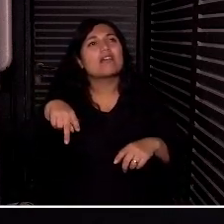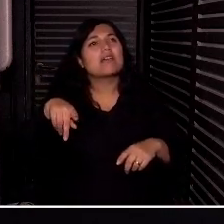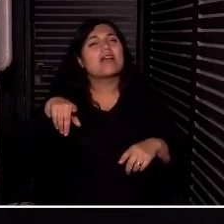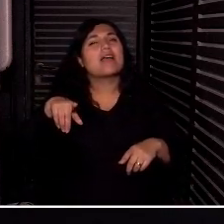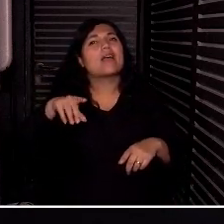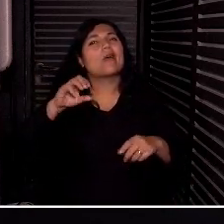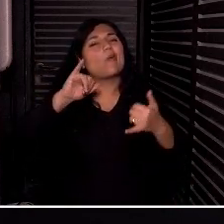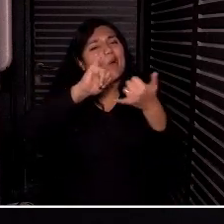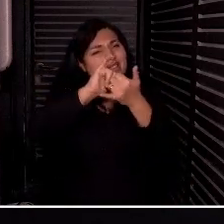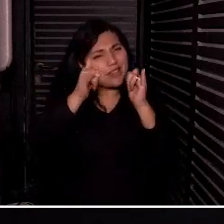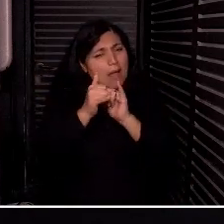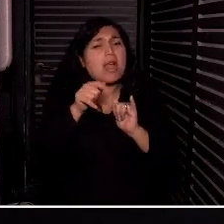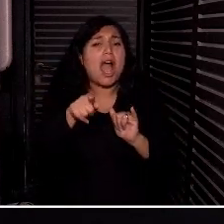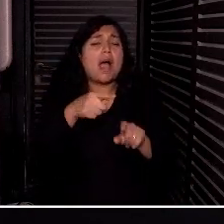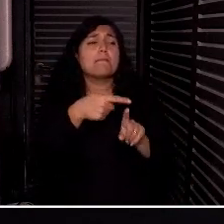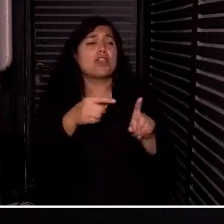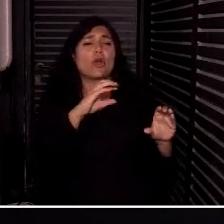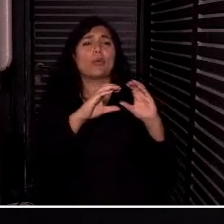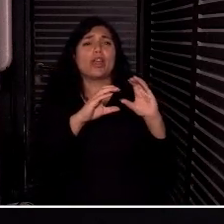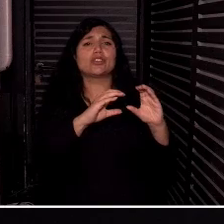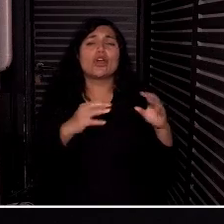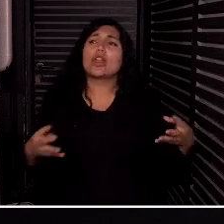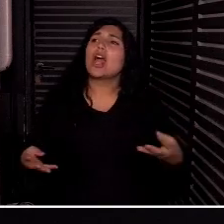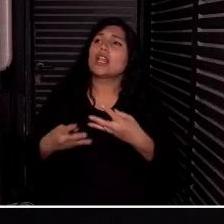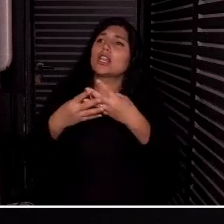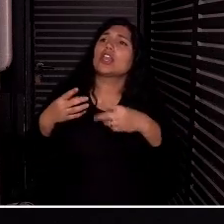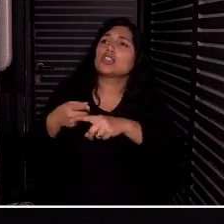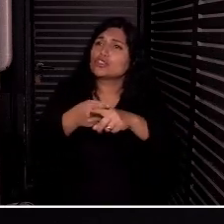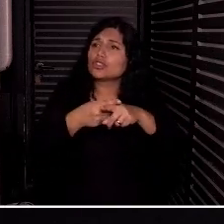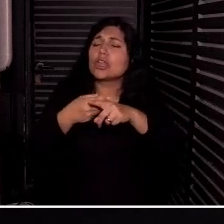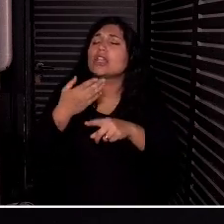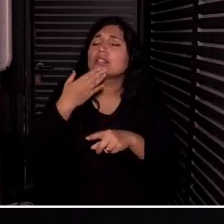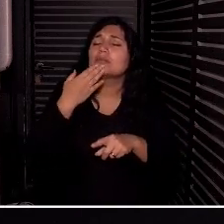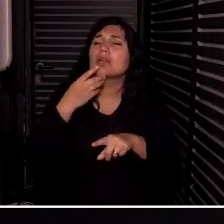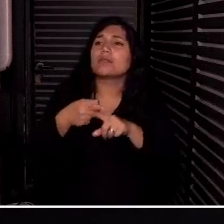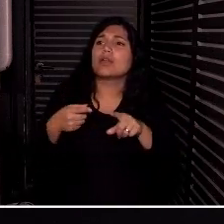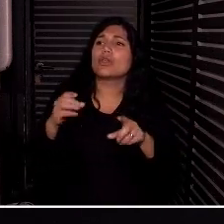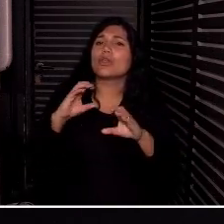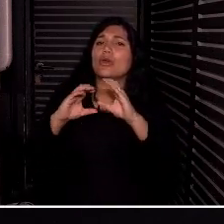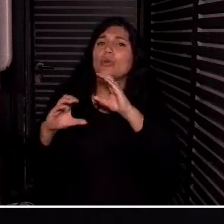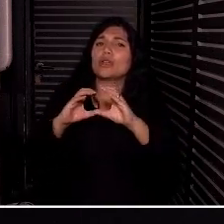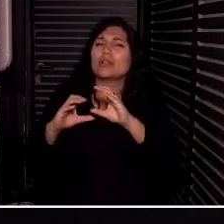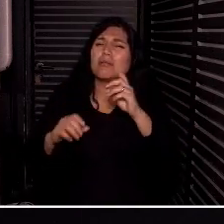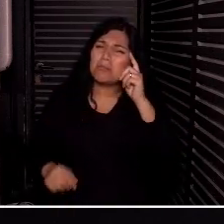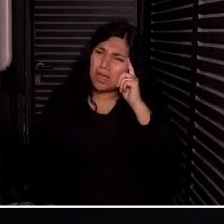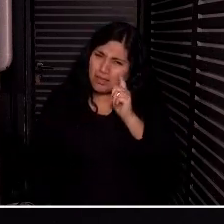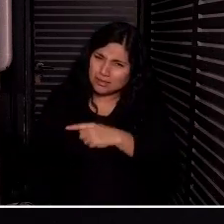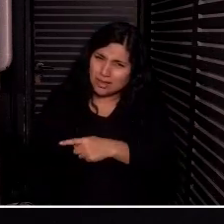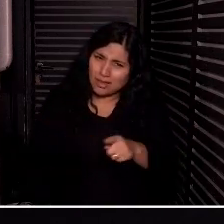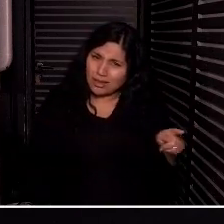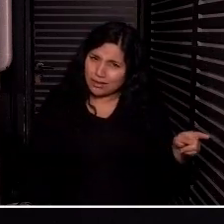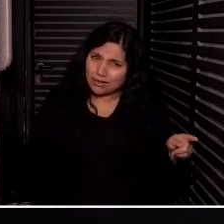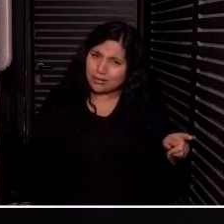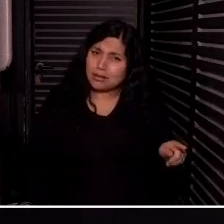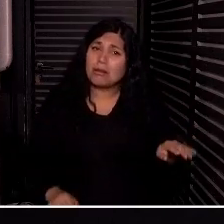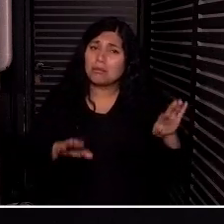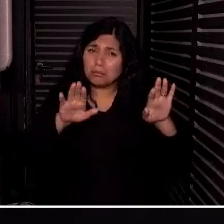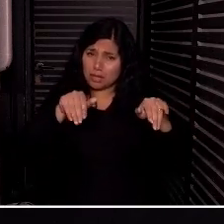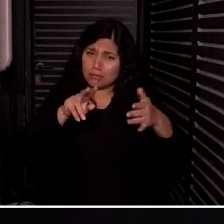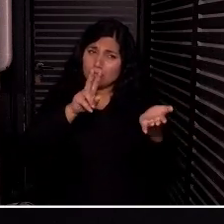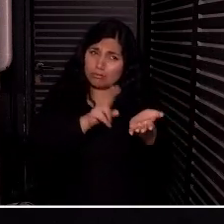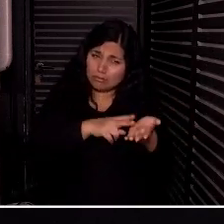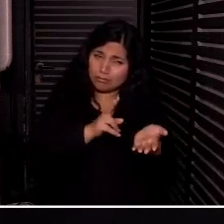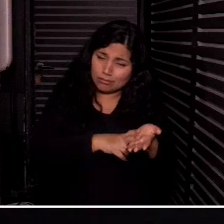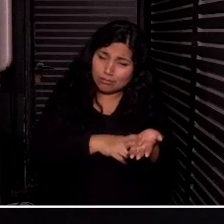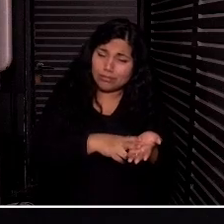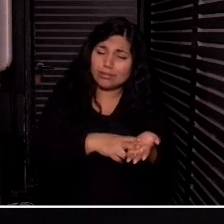redes sociales son también medios de comunicación y por lo tanto tienen la misma credibilidad que cualquier otro